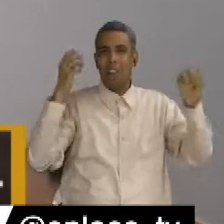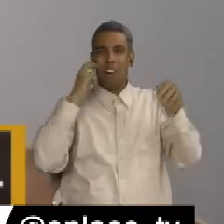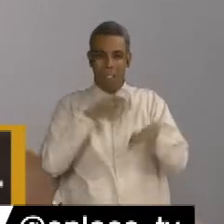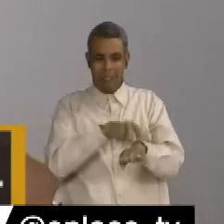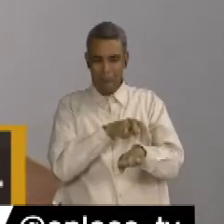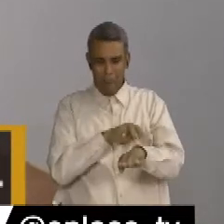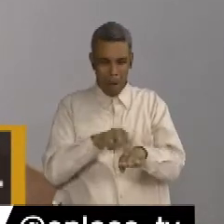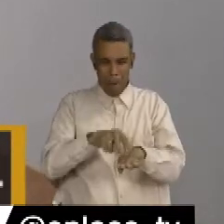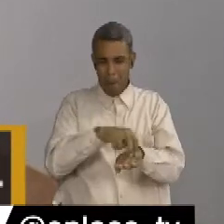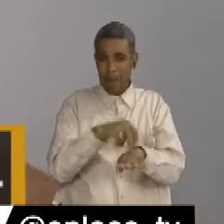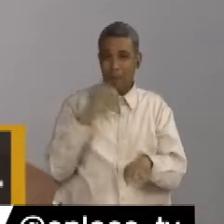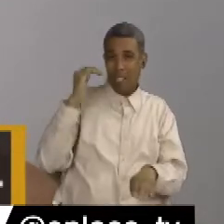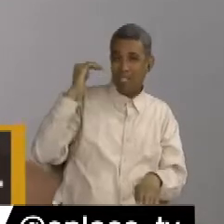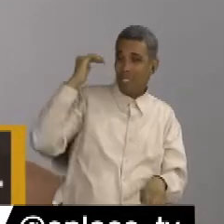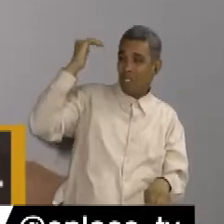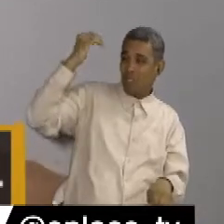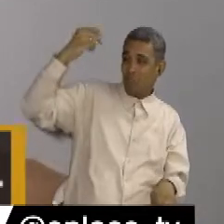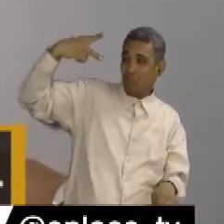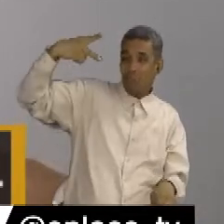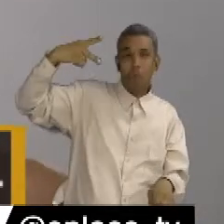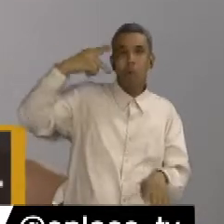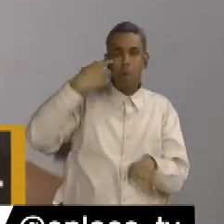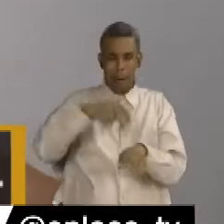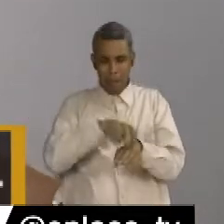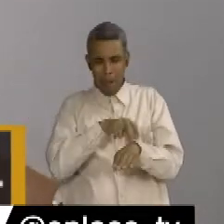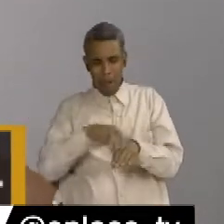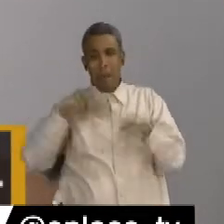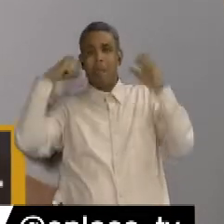Nacional. El funcionario,